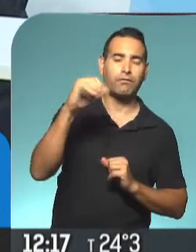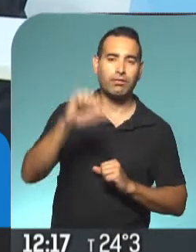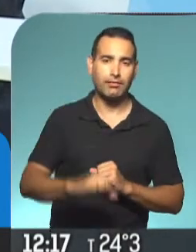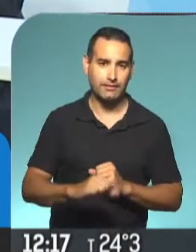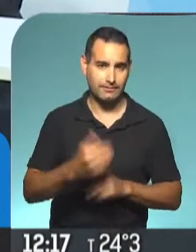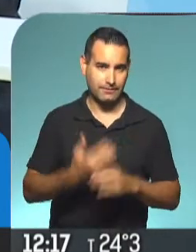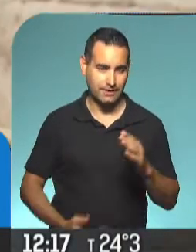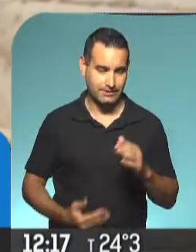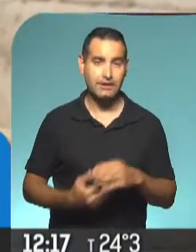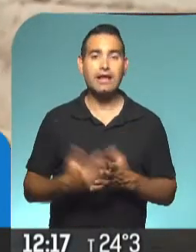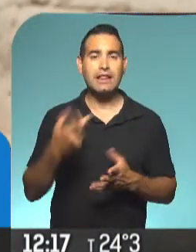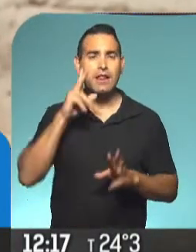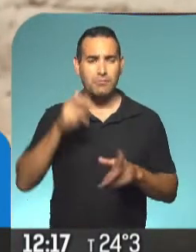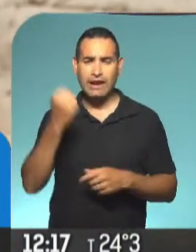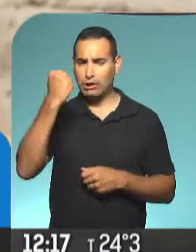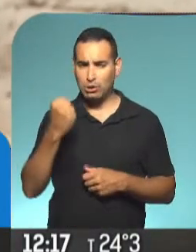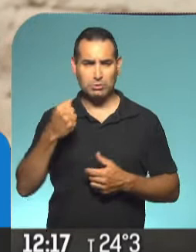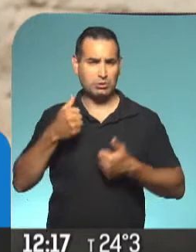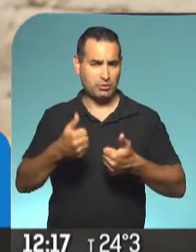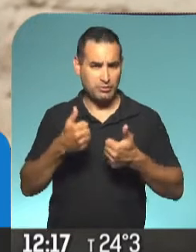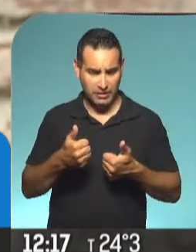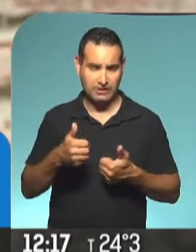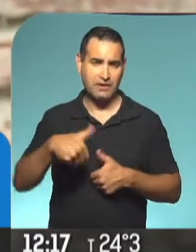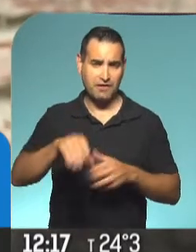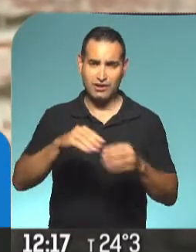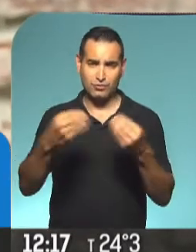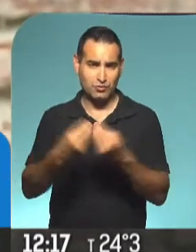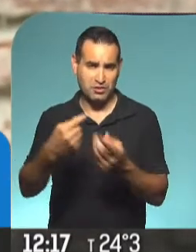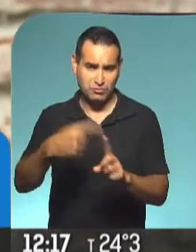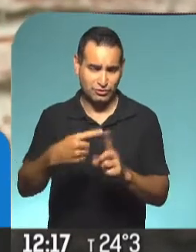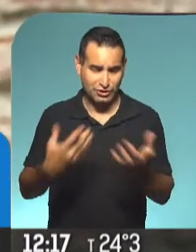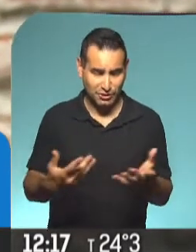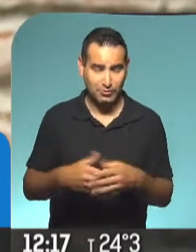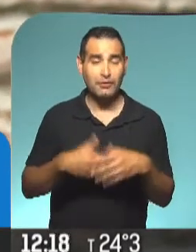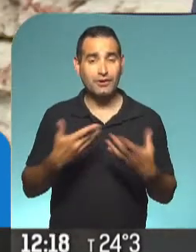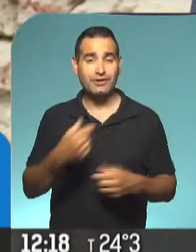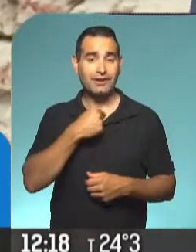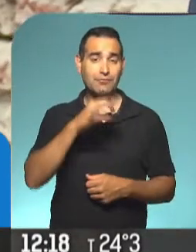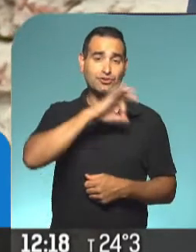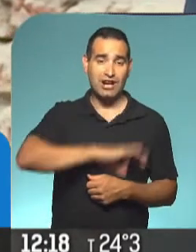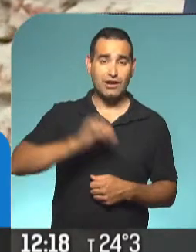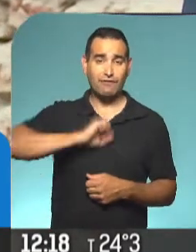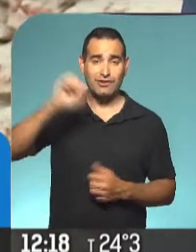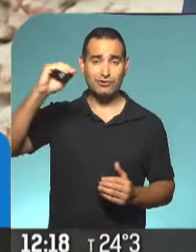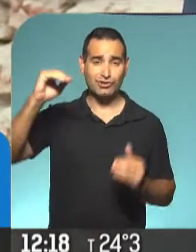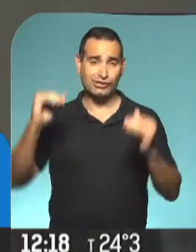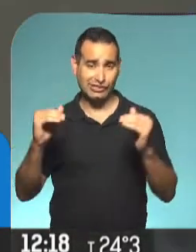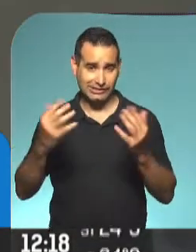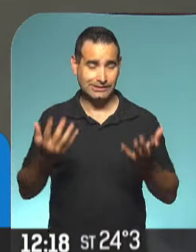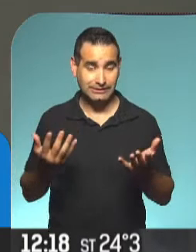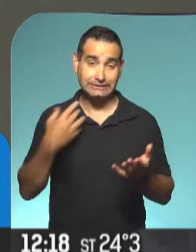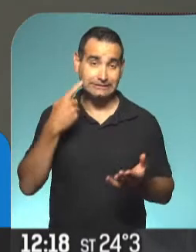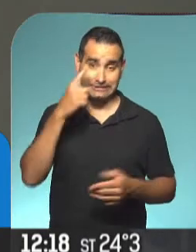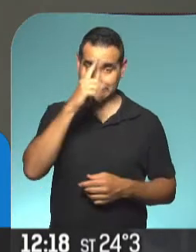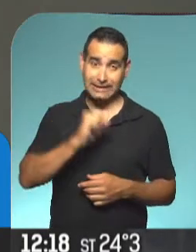macroeconómico va a funcionar, está funcionando y va a generar estos resultados, y en ese marco lograr que los salarios le ganen a la inflación. El gran desafío es tener